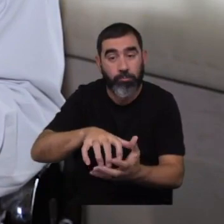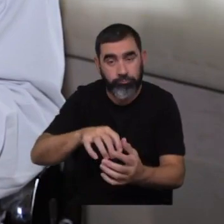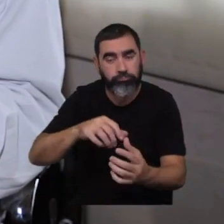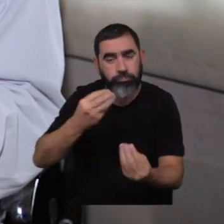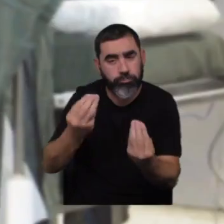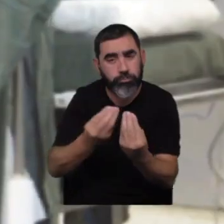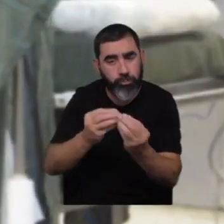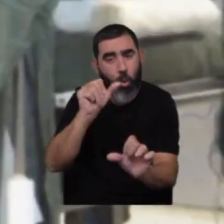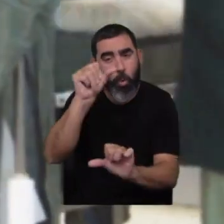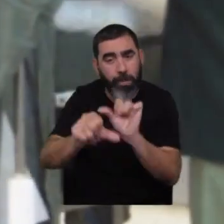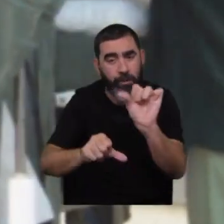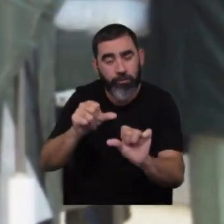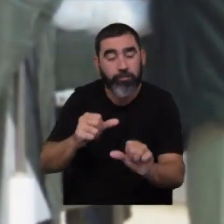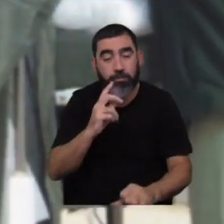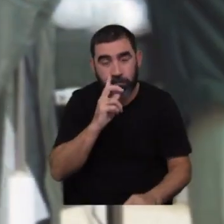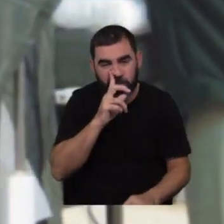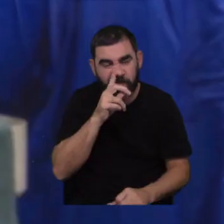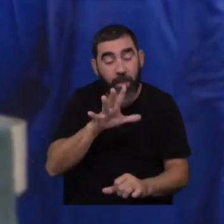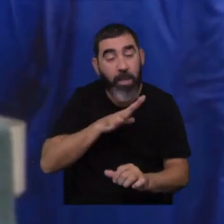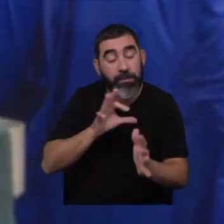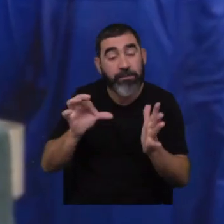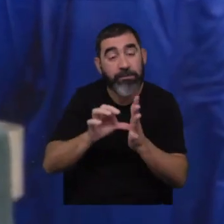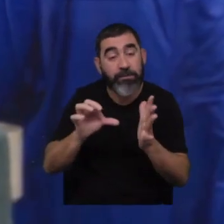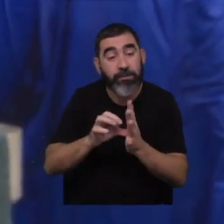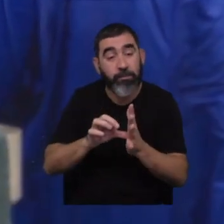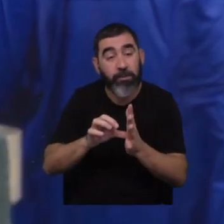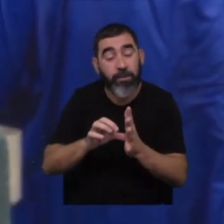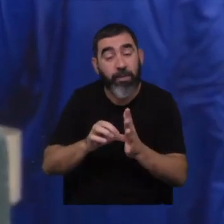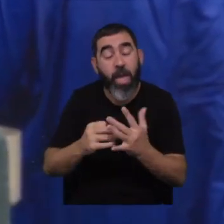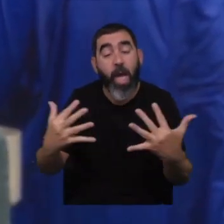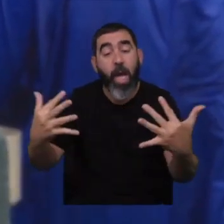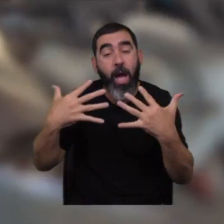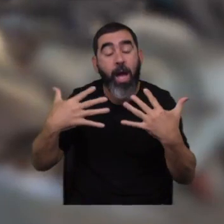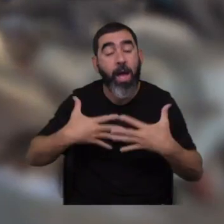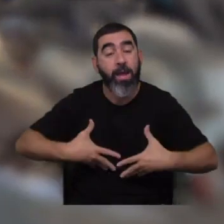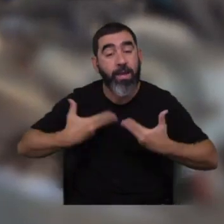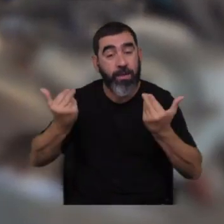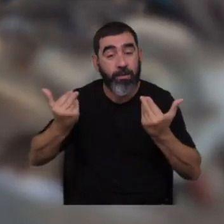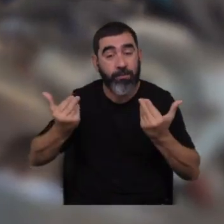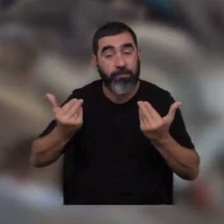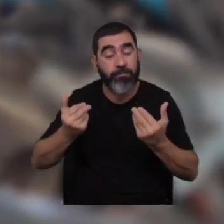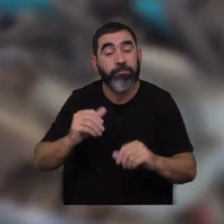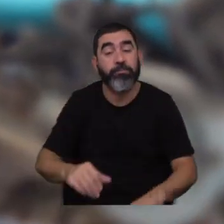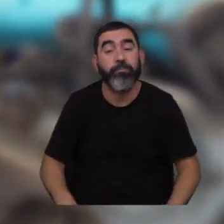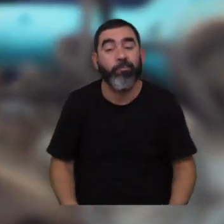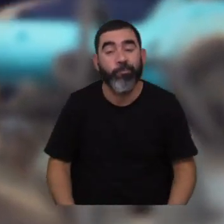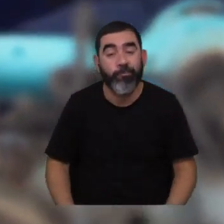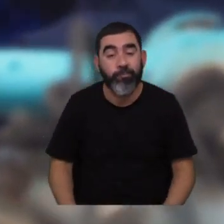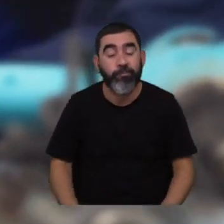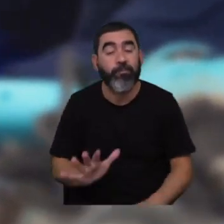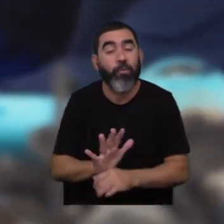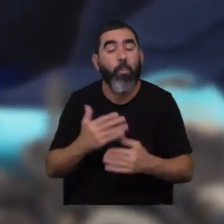rotación quirúrgica. Nosotros contamos con el sistema de extracción de aire corporal, esos son tipo como